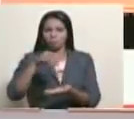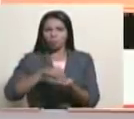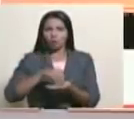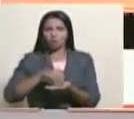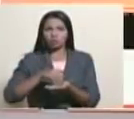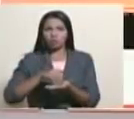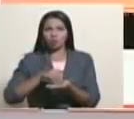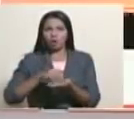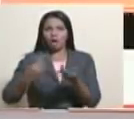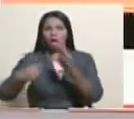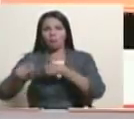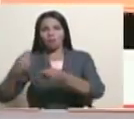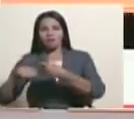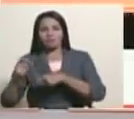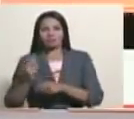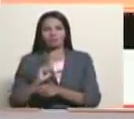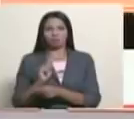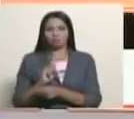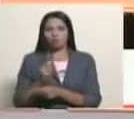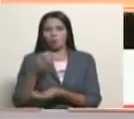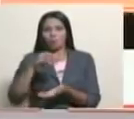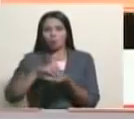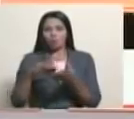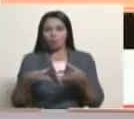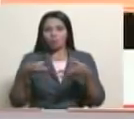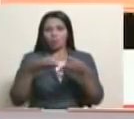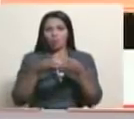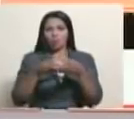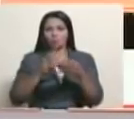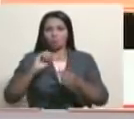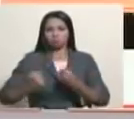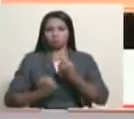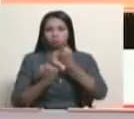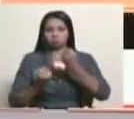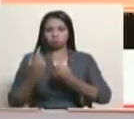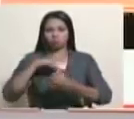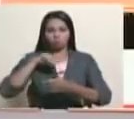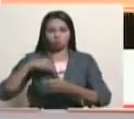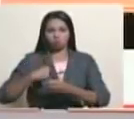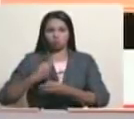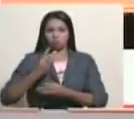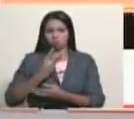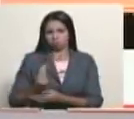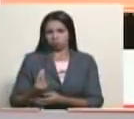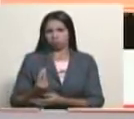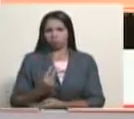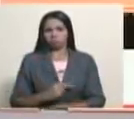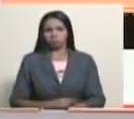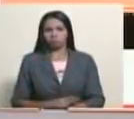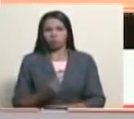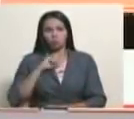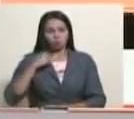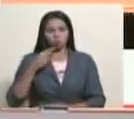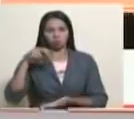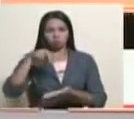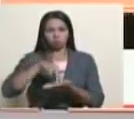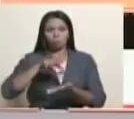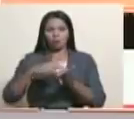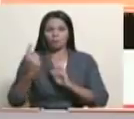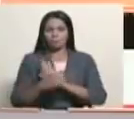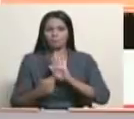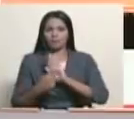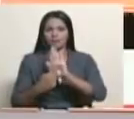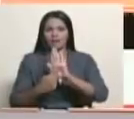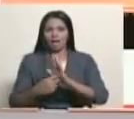marketing o por un grupo de potencias, que estamos aquí porque representamos